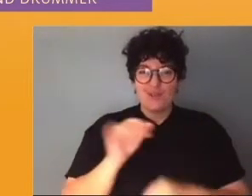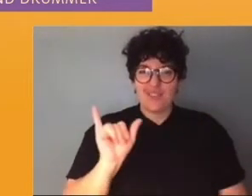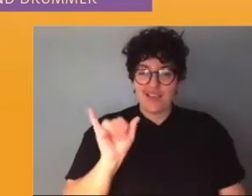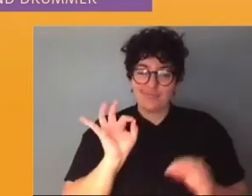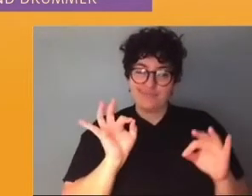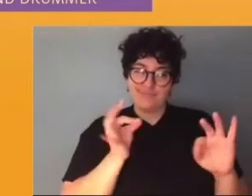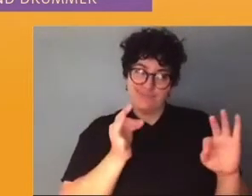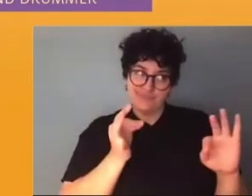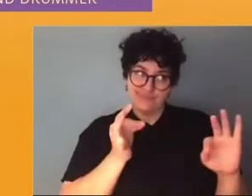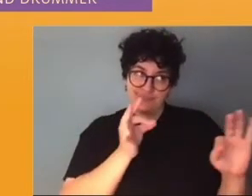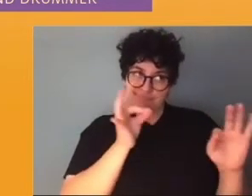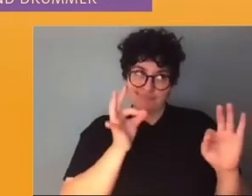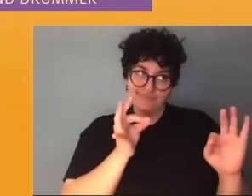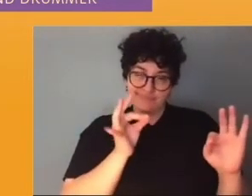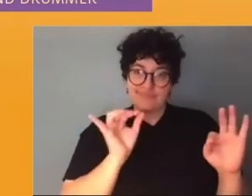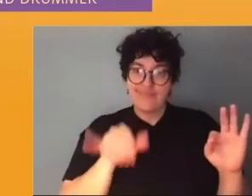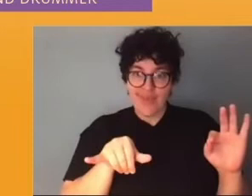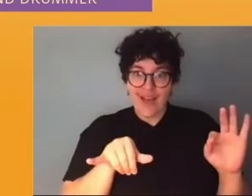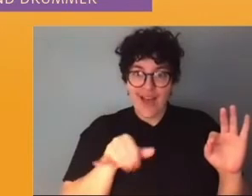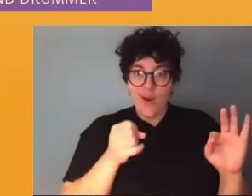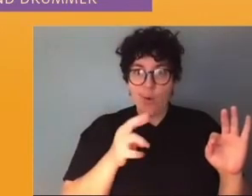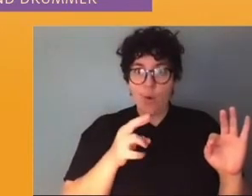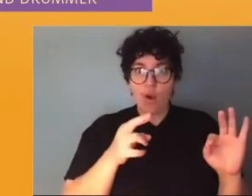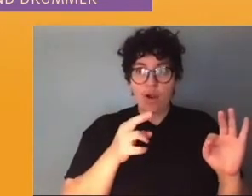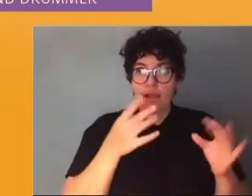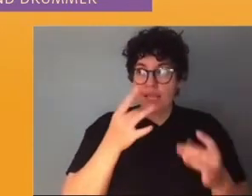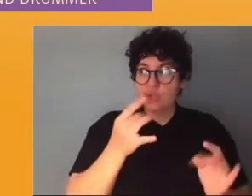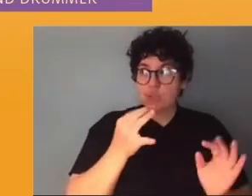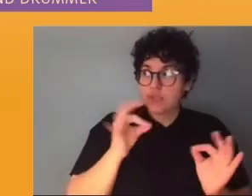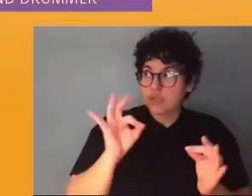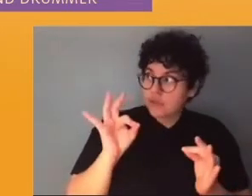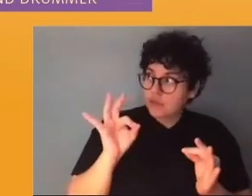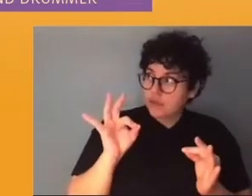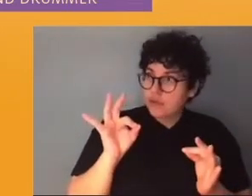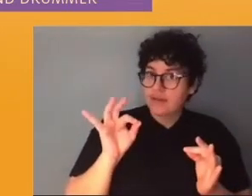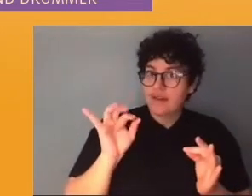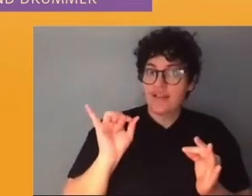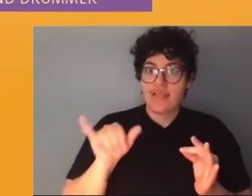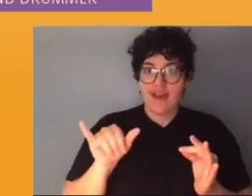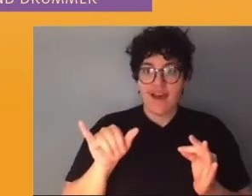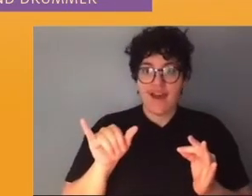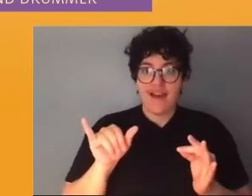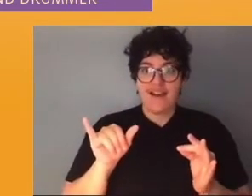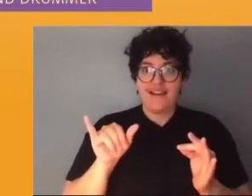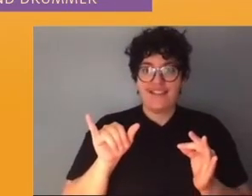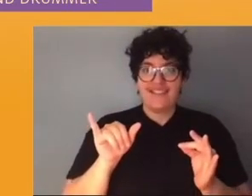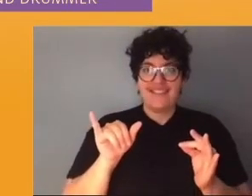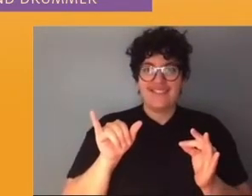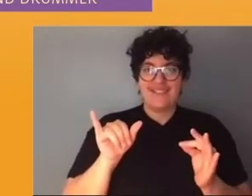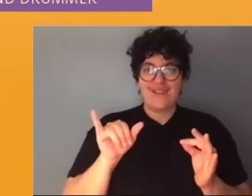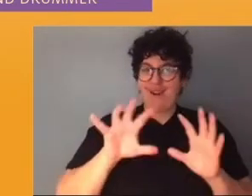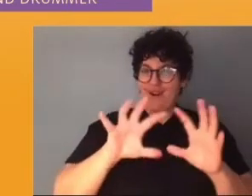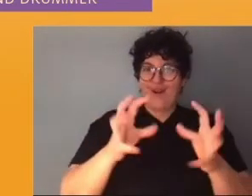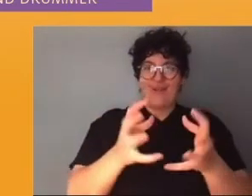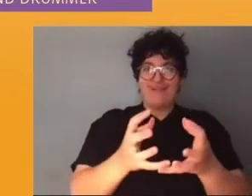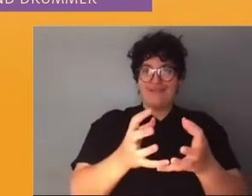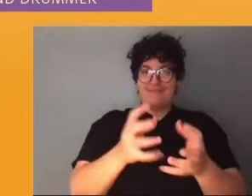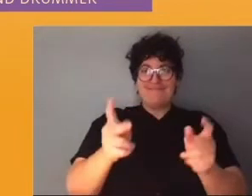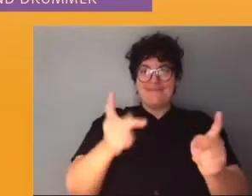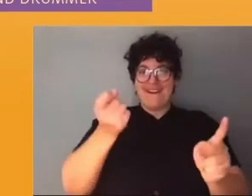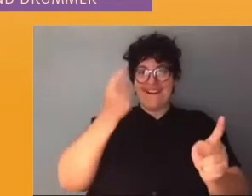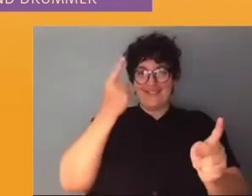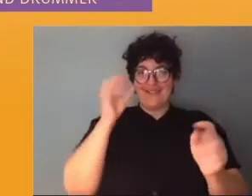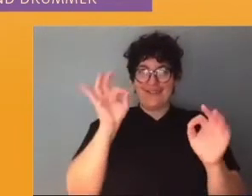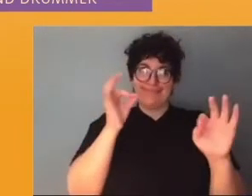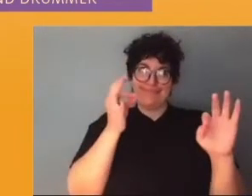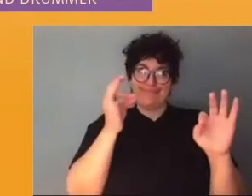ojo de un lado si tiene interés en lo que está haciendo una persona, y son como expresiones entendidas